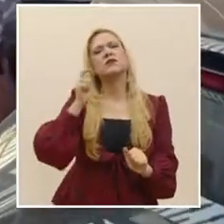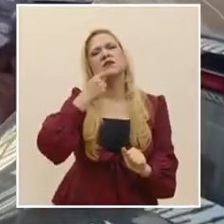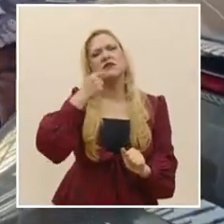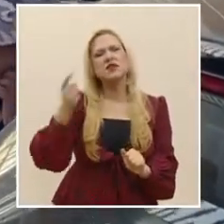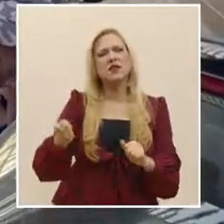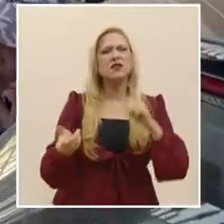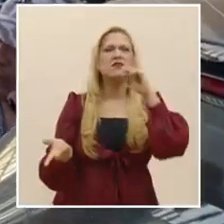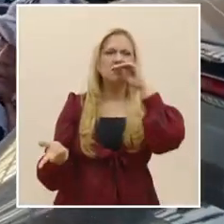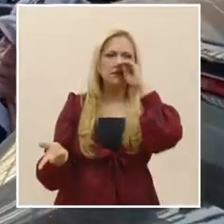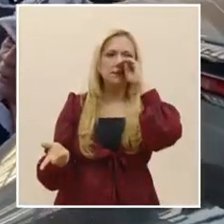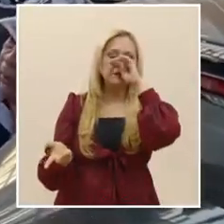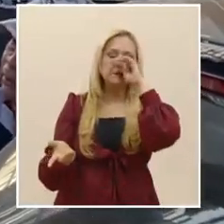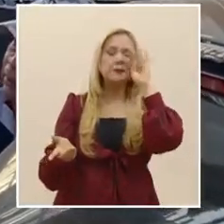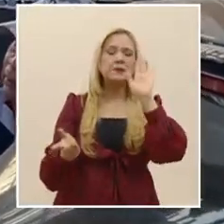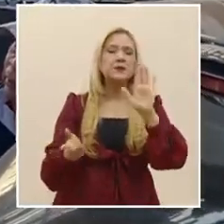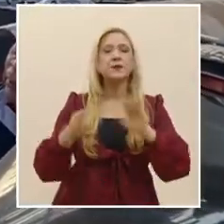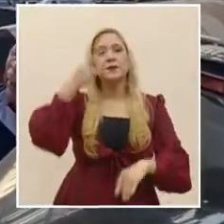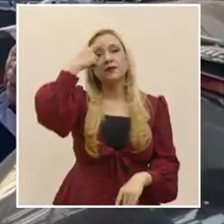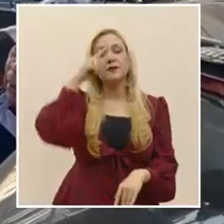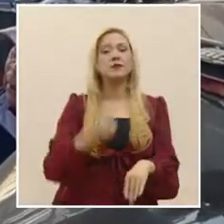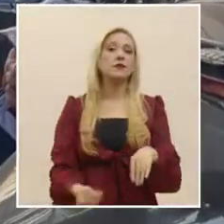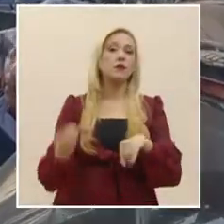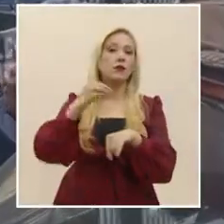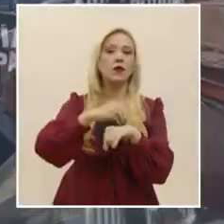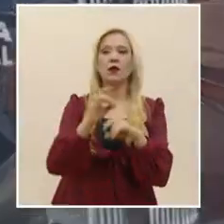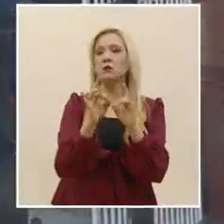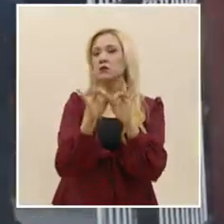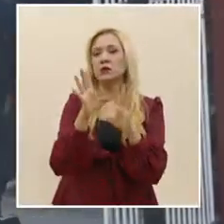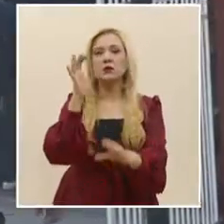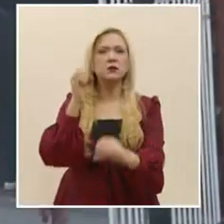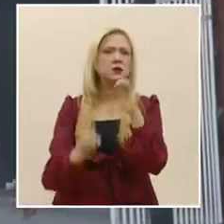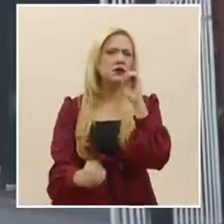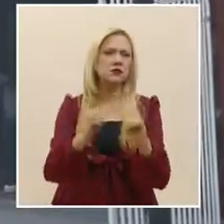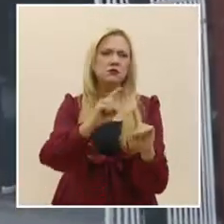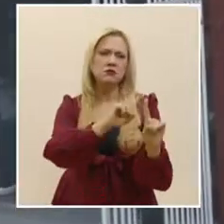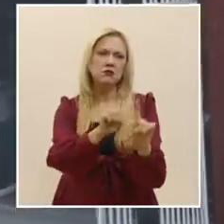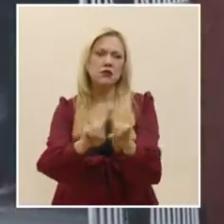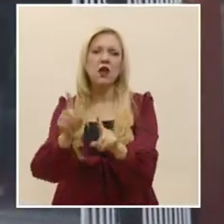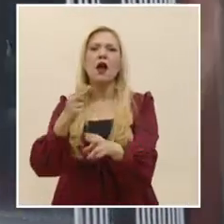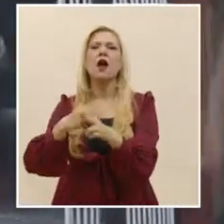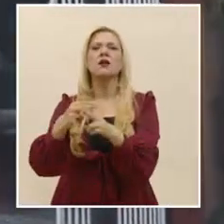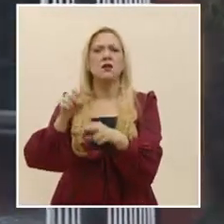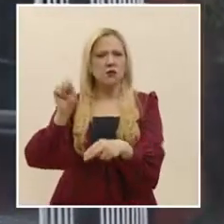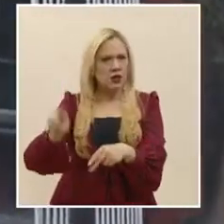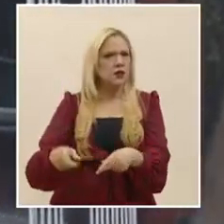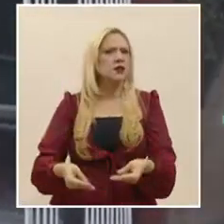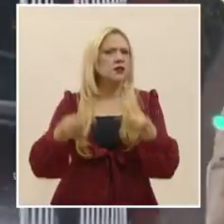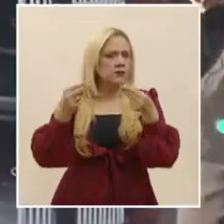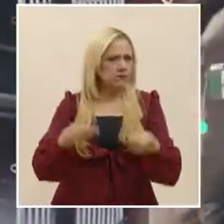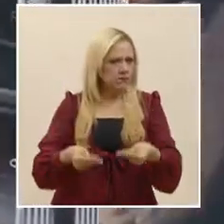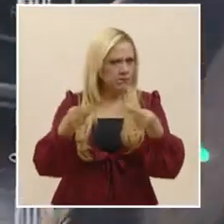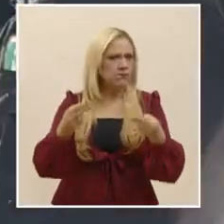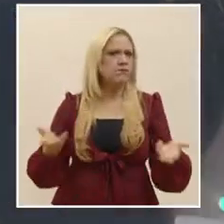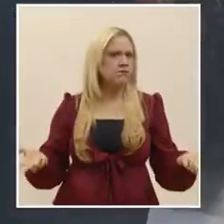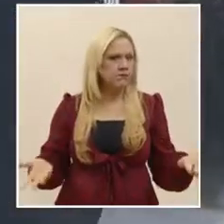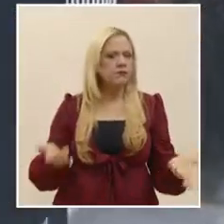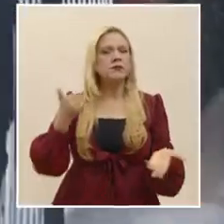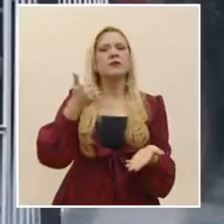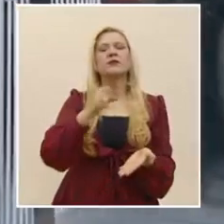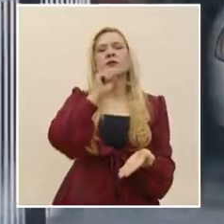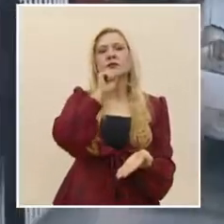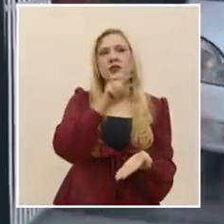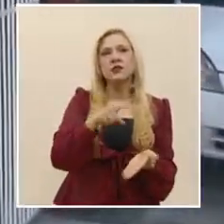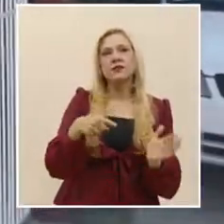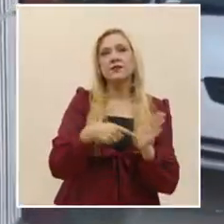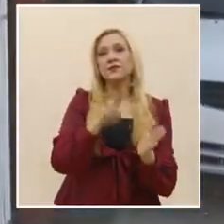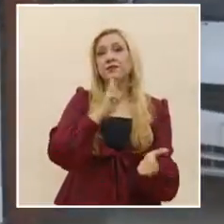las primeras se establecieron para aplicar en cualquier tipo de juicio, incluido el mercantil. Además, se deja en claro que de